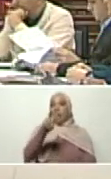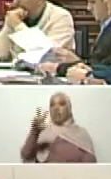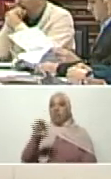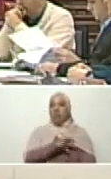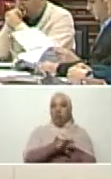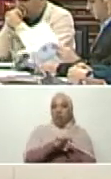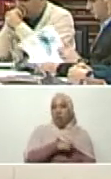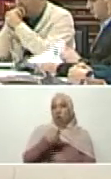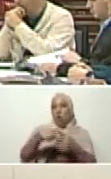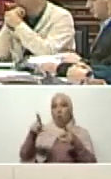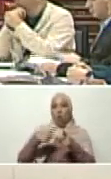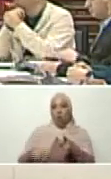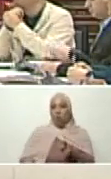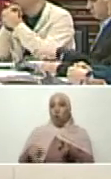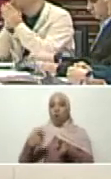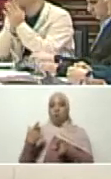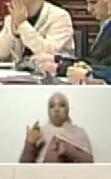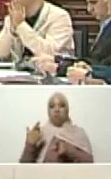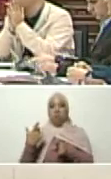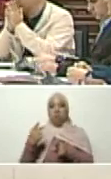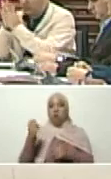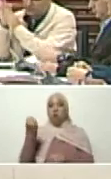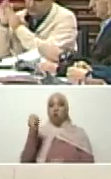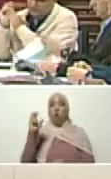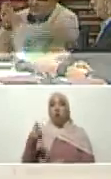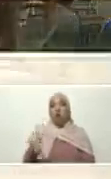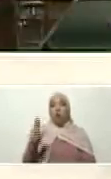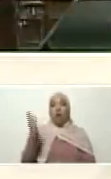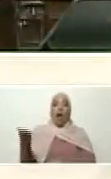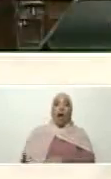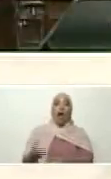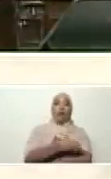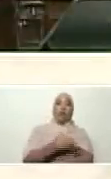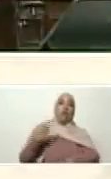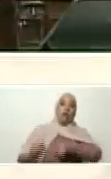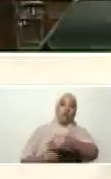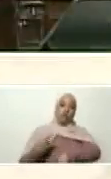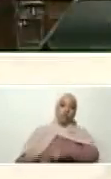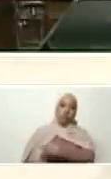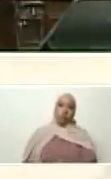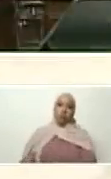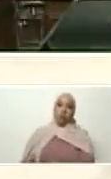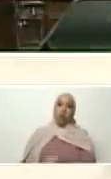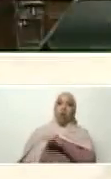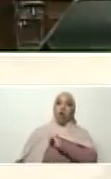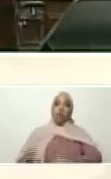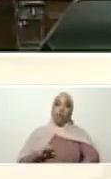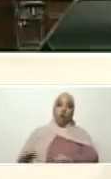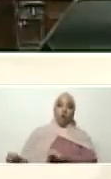barrio, antes de la revolución, y el movimiento sindical.